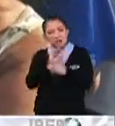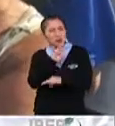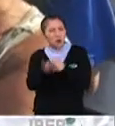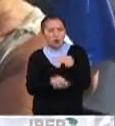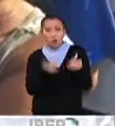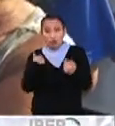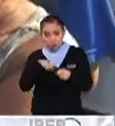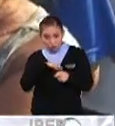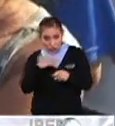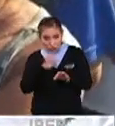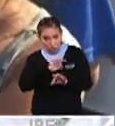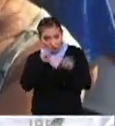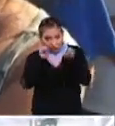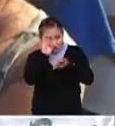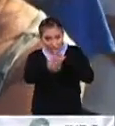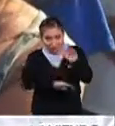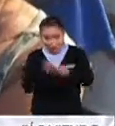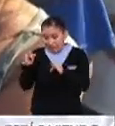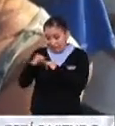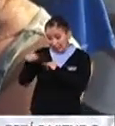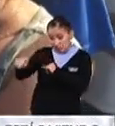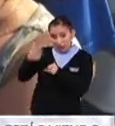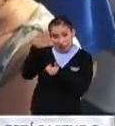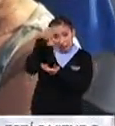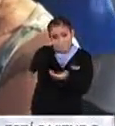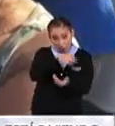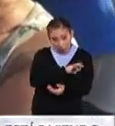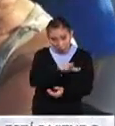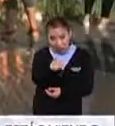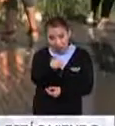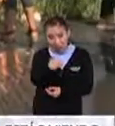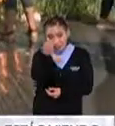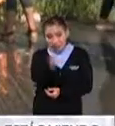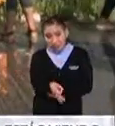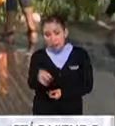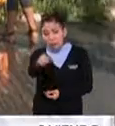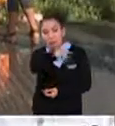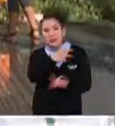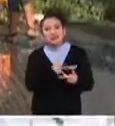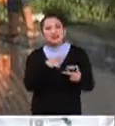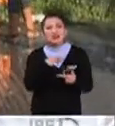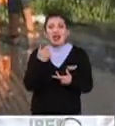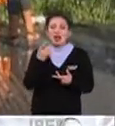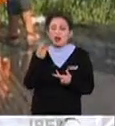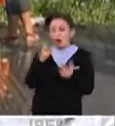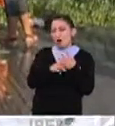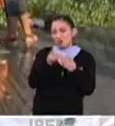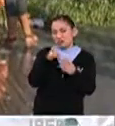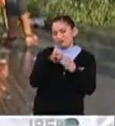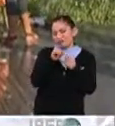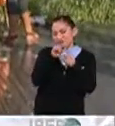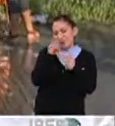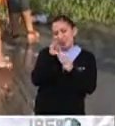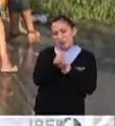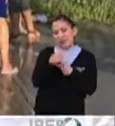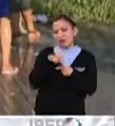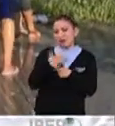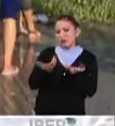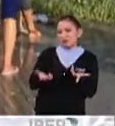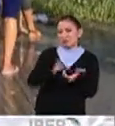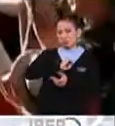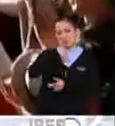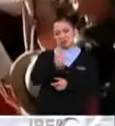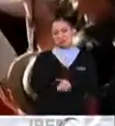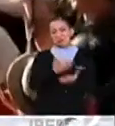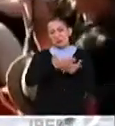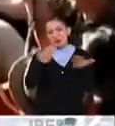estamos a la altura de ello, ni las instituciones, ni los recursos, ni la gente, porque también creo que algo que hay que subrayar es la xenofobia que también se